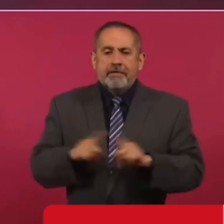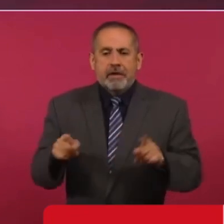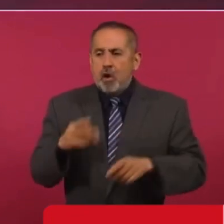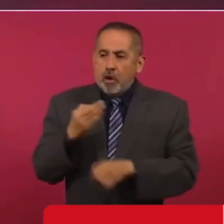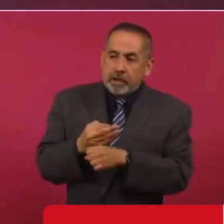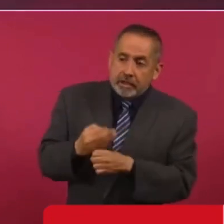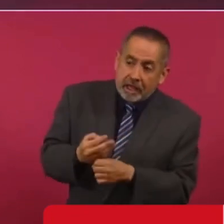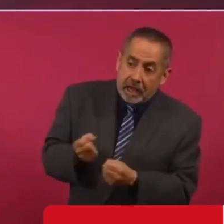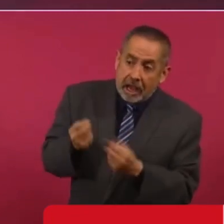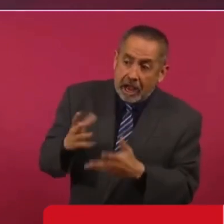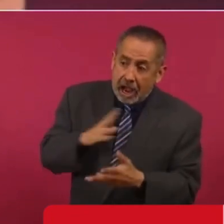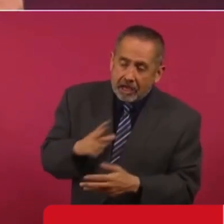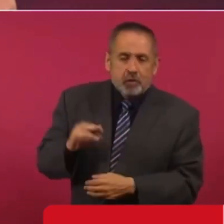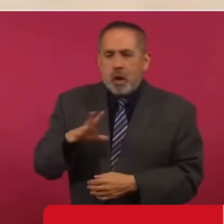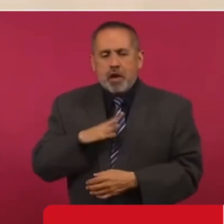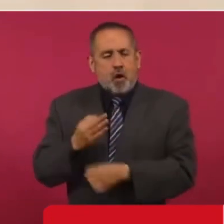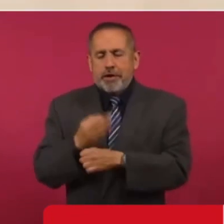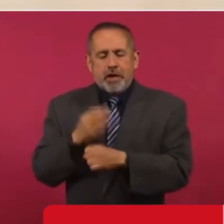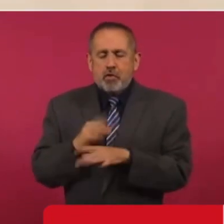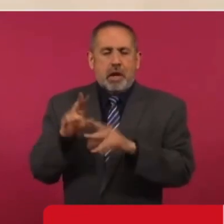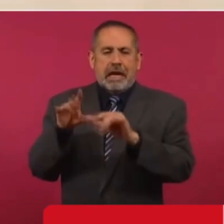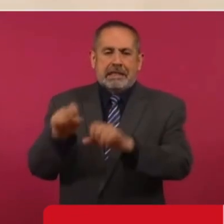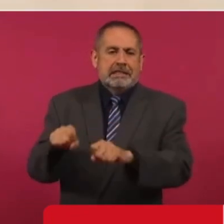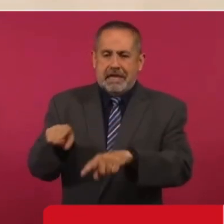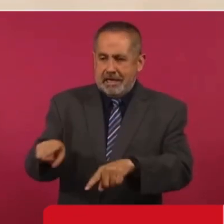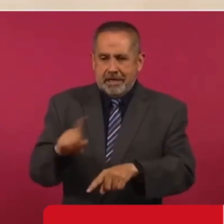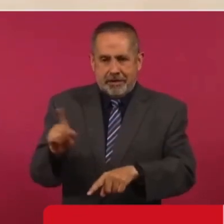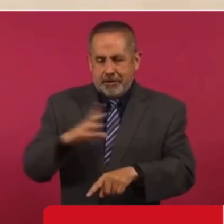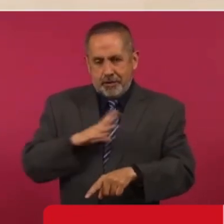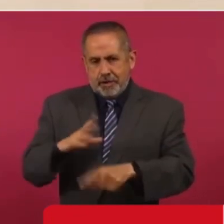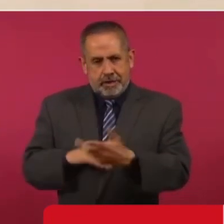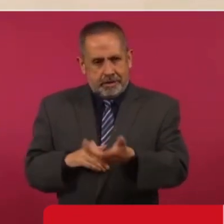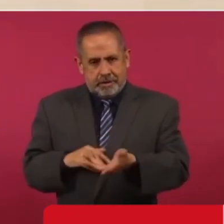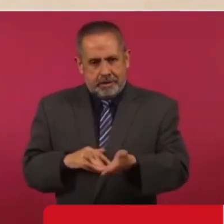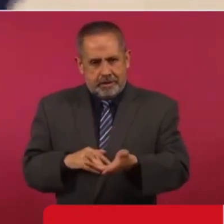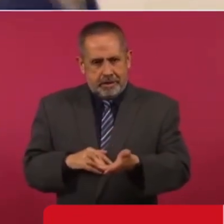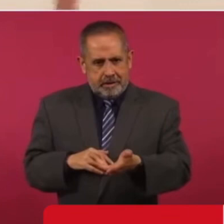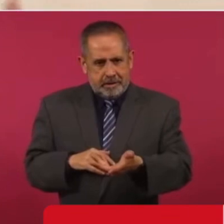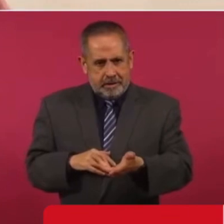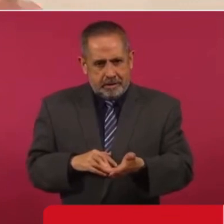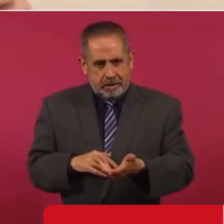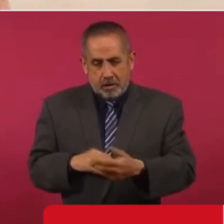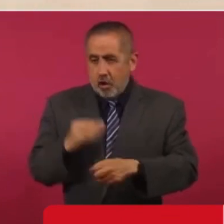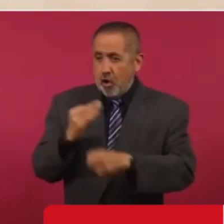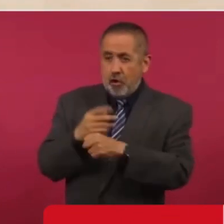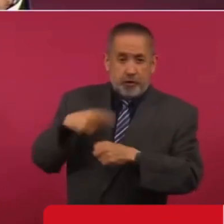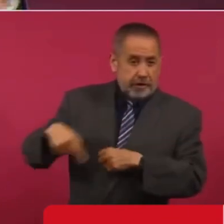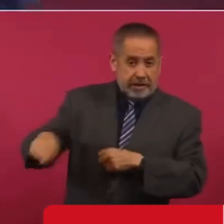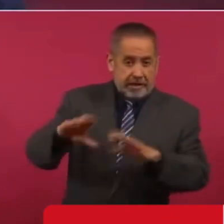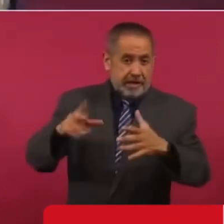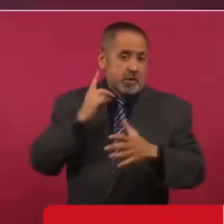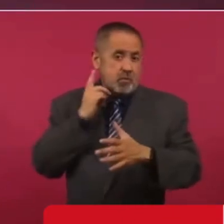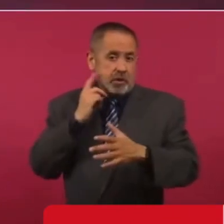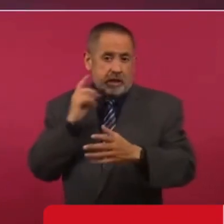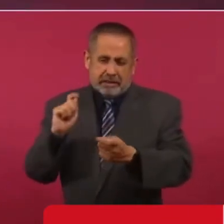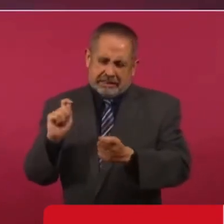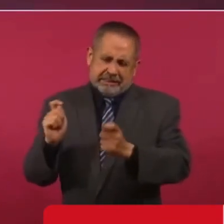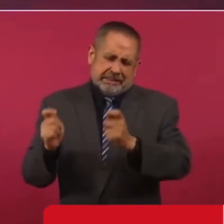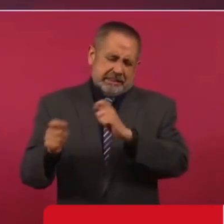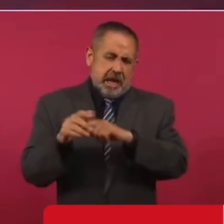cuenta, porque los que están por la transformación son